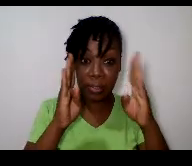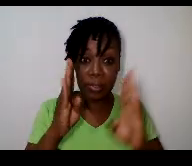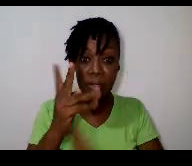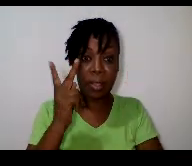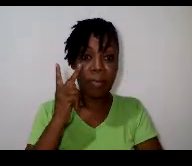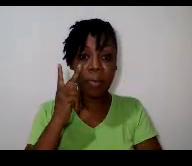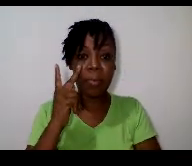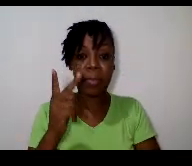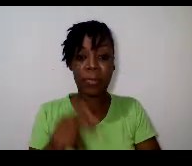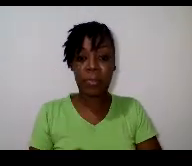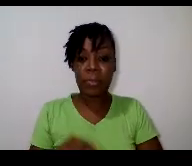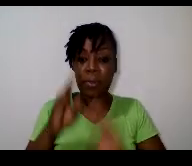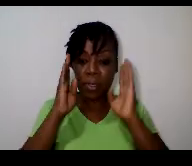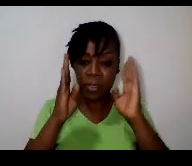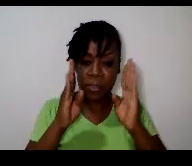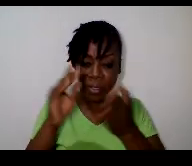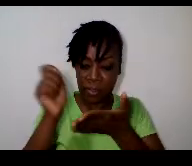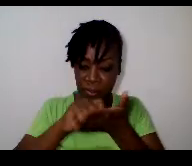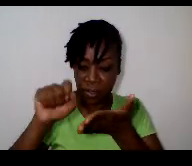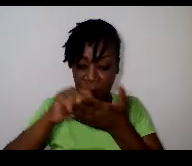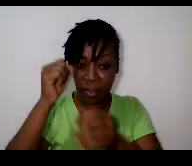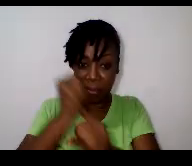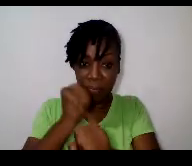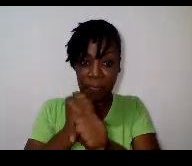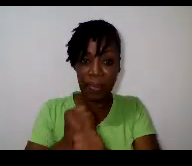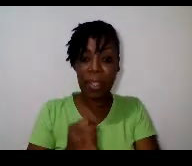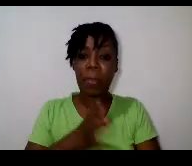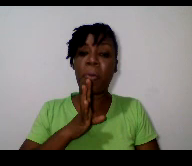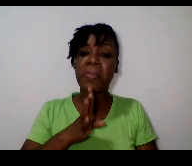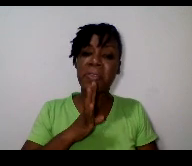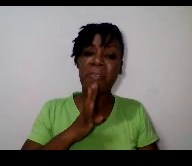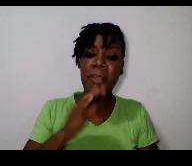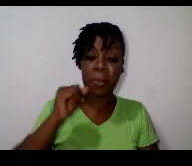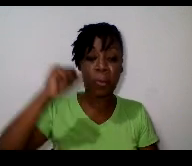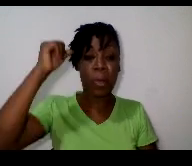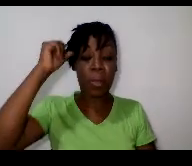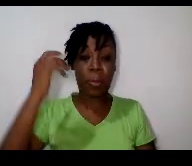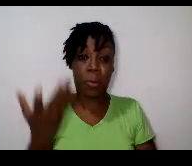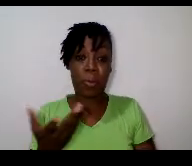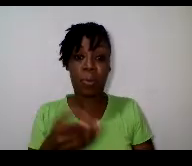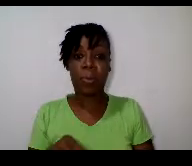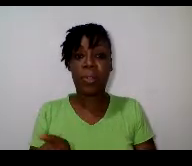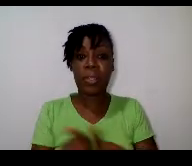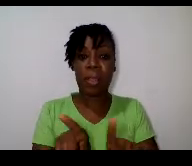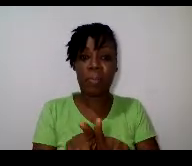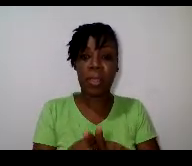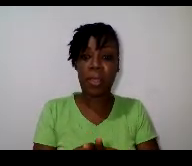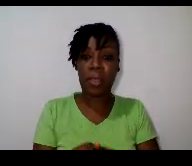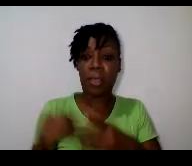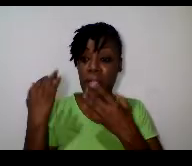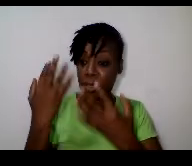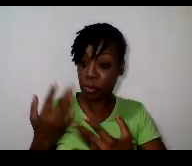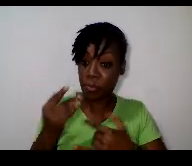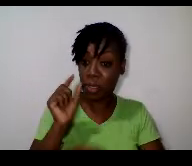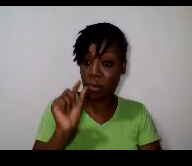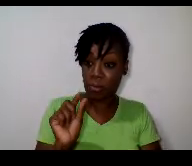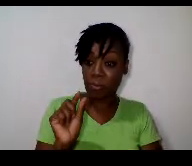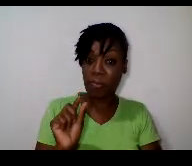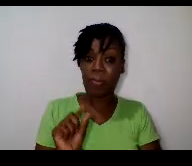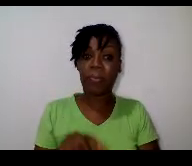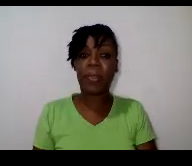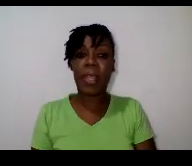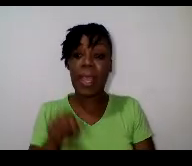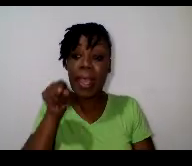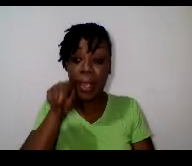trabajo de la escuela, cuando está sentado conversando con un adulto o cuando inclusive le pedimos que espere con nosotros para una cita. Eso